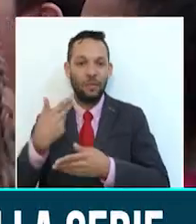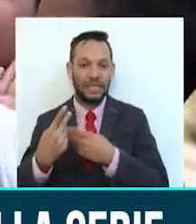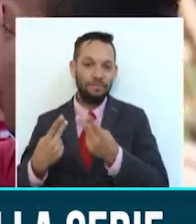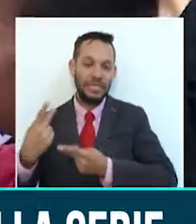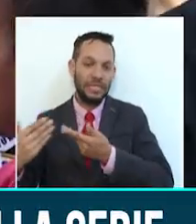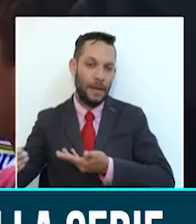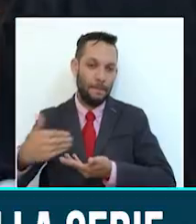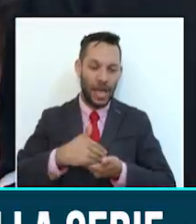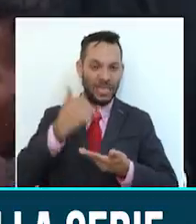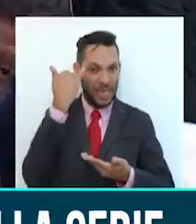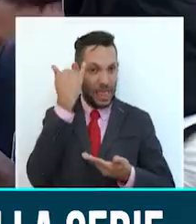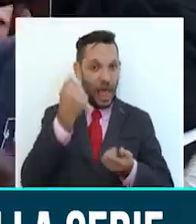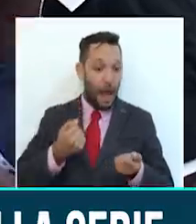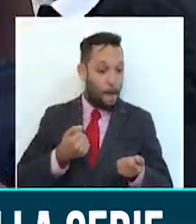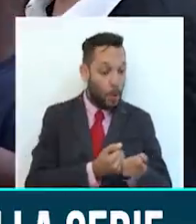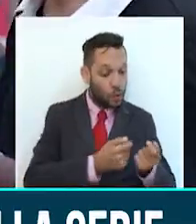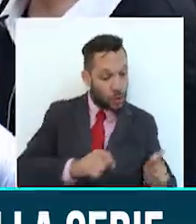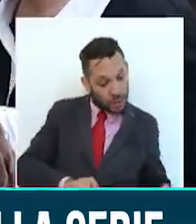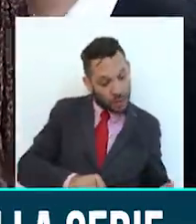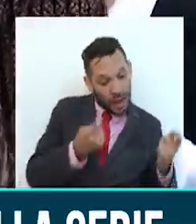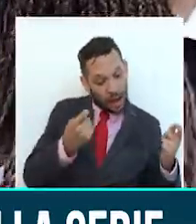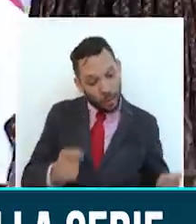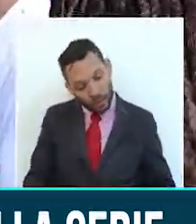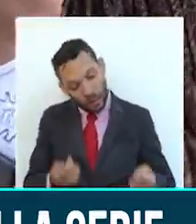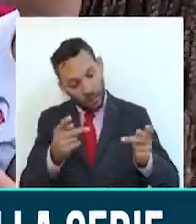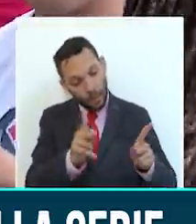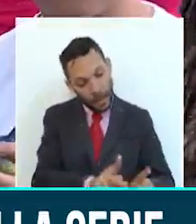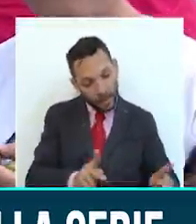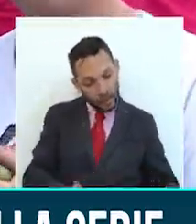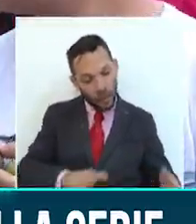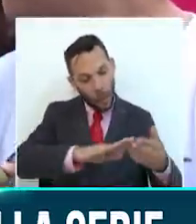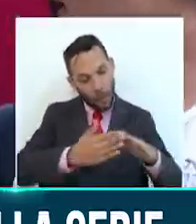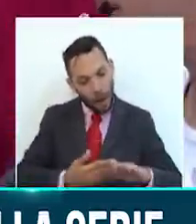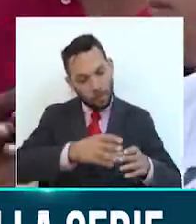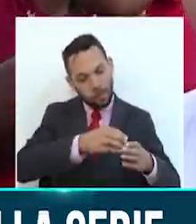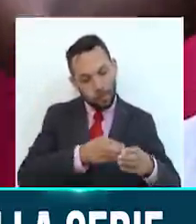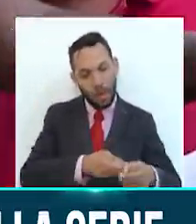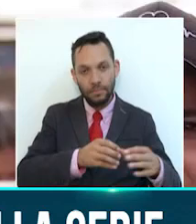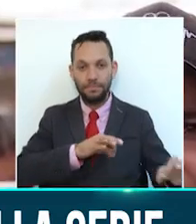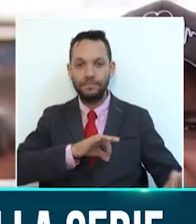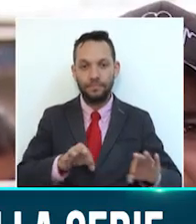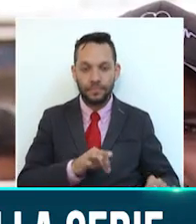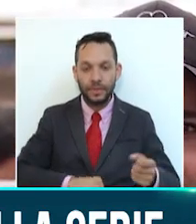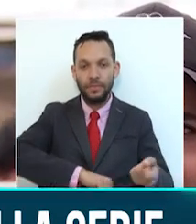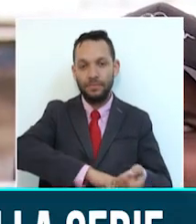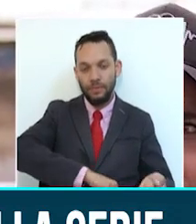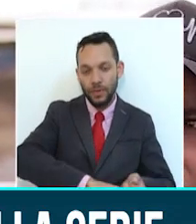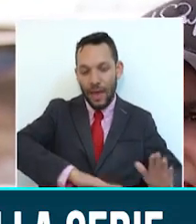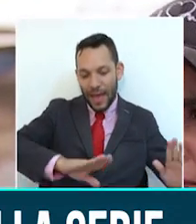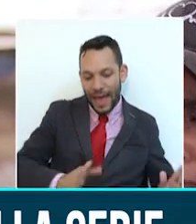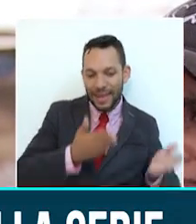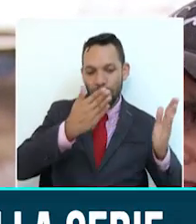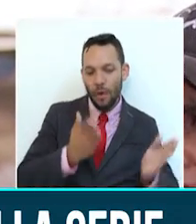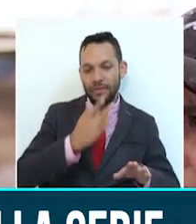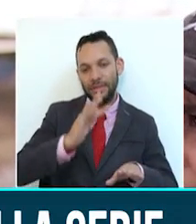iniciativa maravillosa que es salvar y ayudar y acompañar al barrio, a los niños, a las niñas, a los adolescentes. Y entonces es una historia